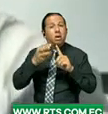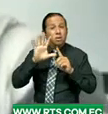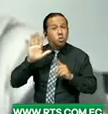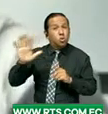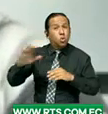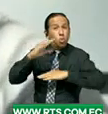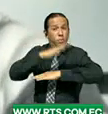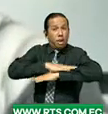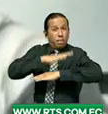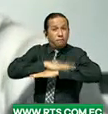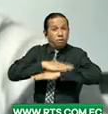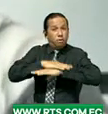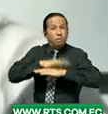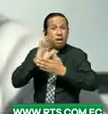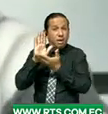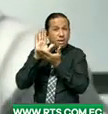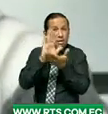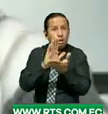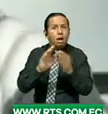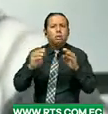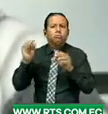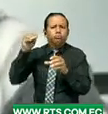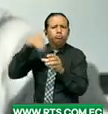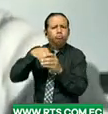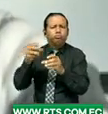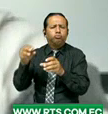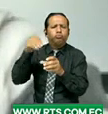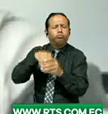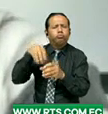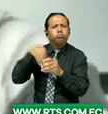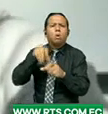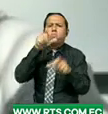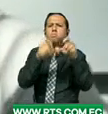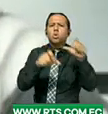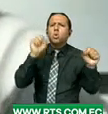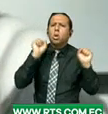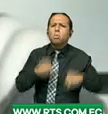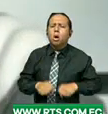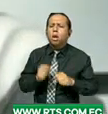y exista, pues, la mayor transparencia